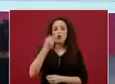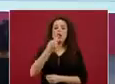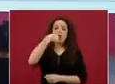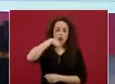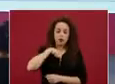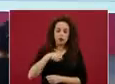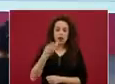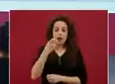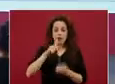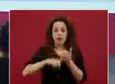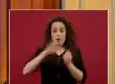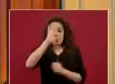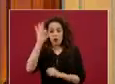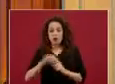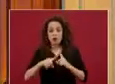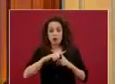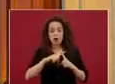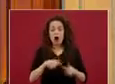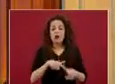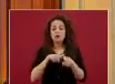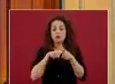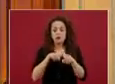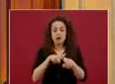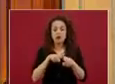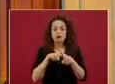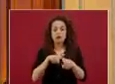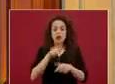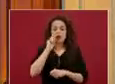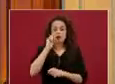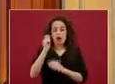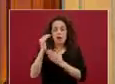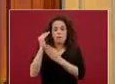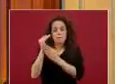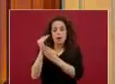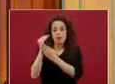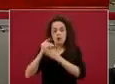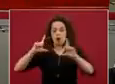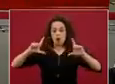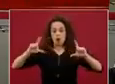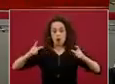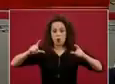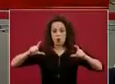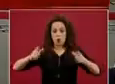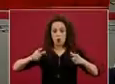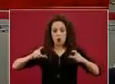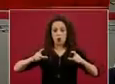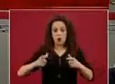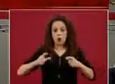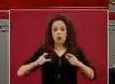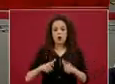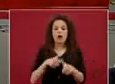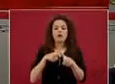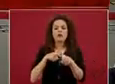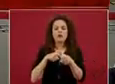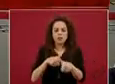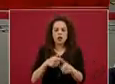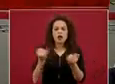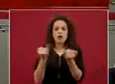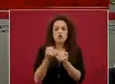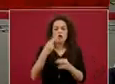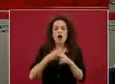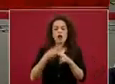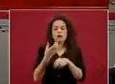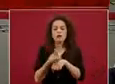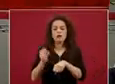positividad continuó con esta tendencia descendente que vemos se mantiene hasta la semana 37 y que para